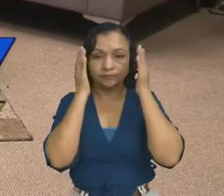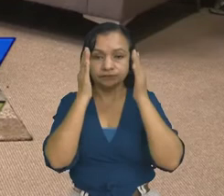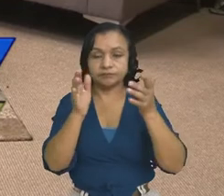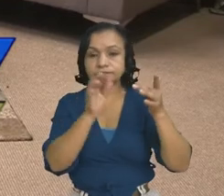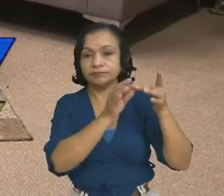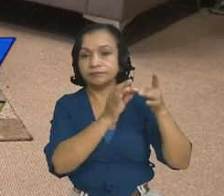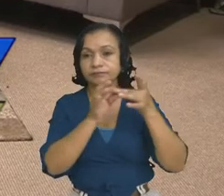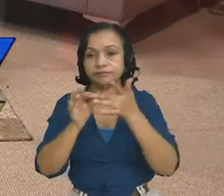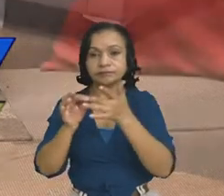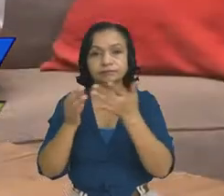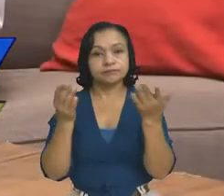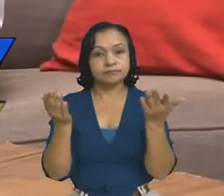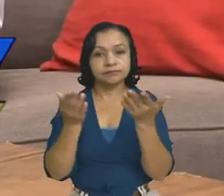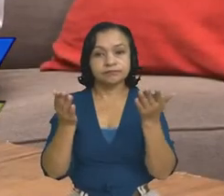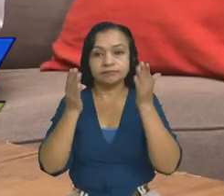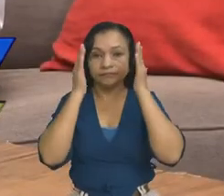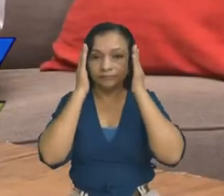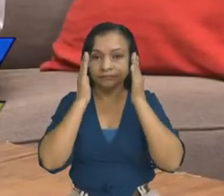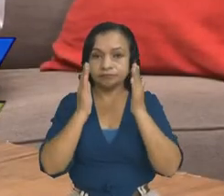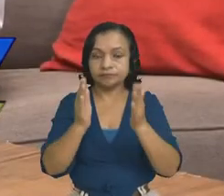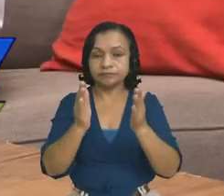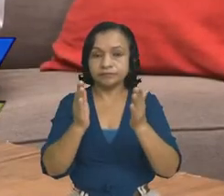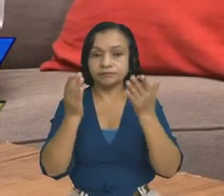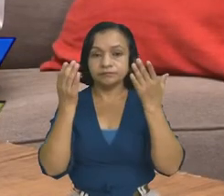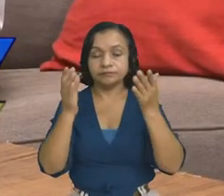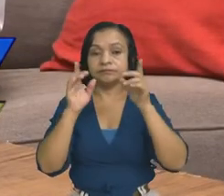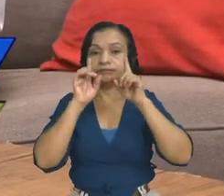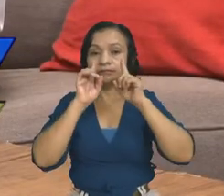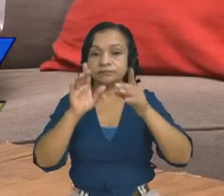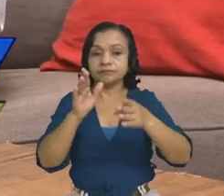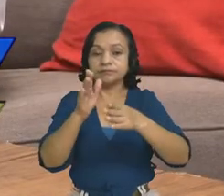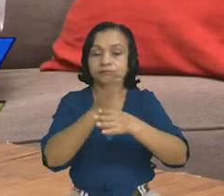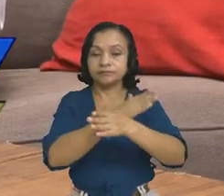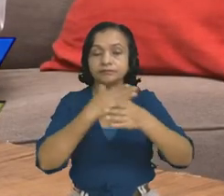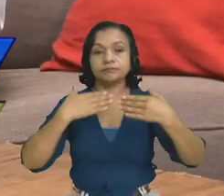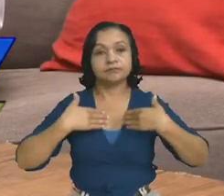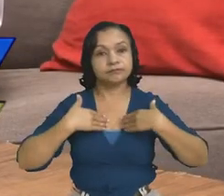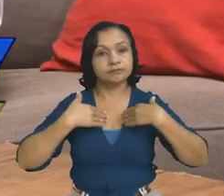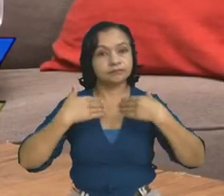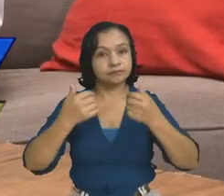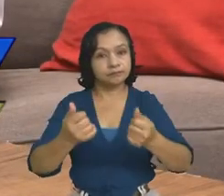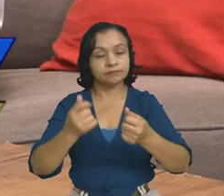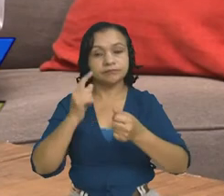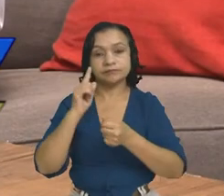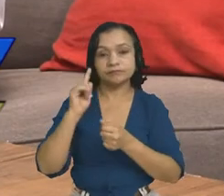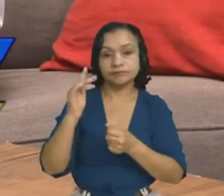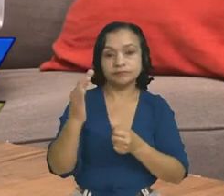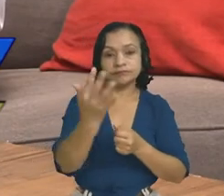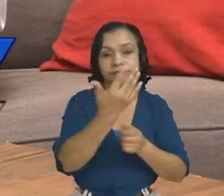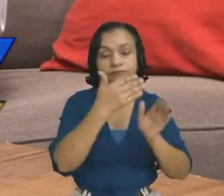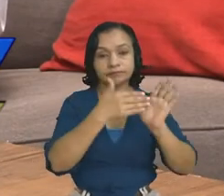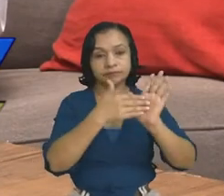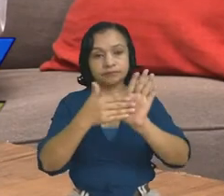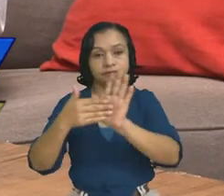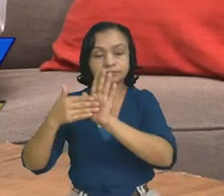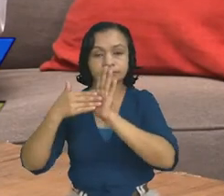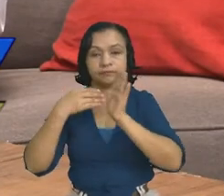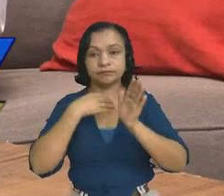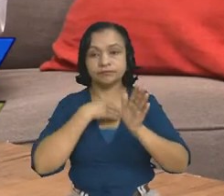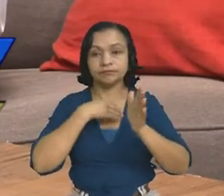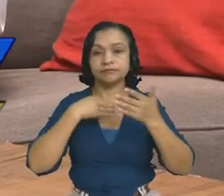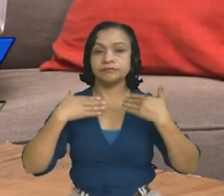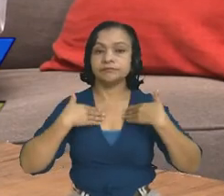especializada, pero también una atención y elementos de prevención que se pueden asegurar a través de todo el modelo nuestro de